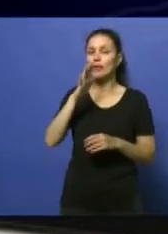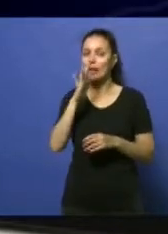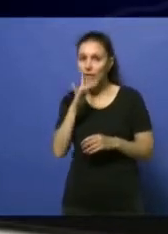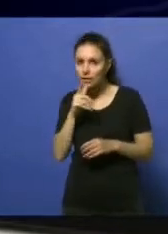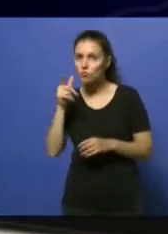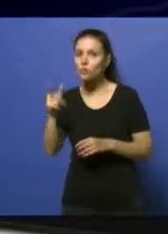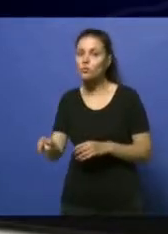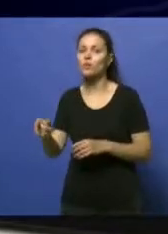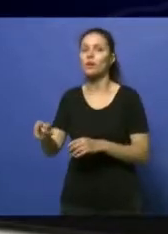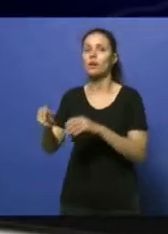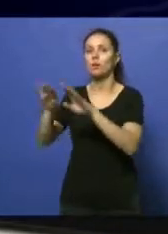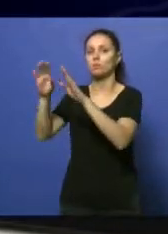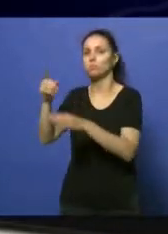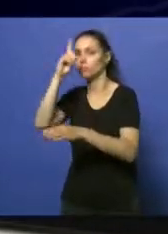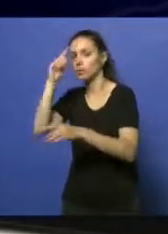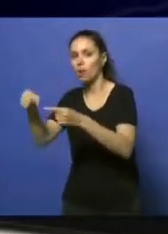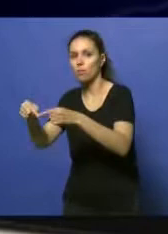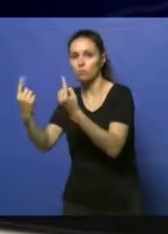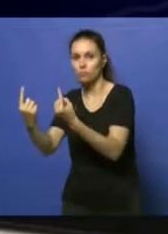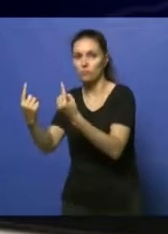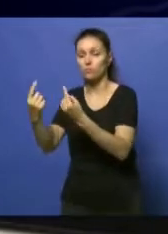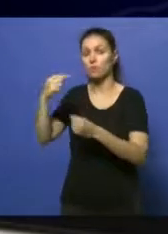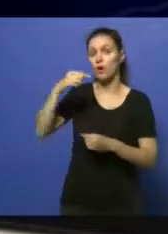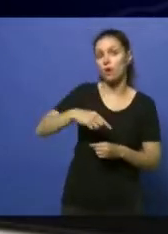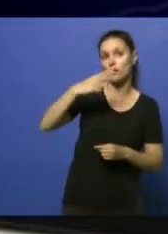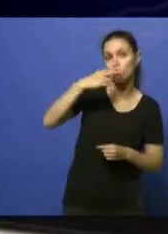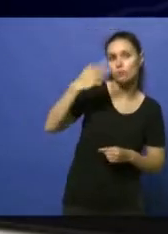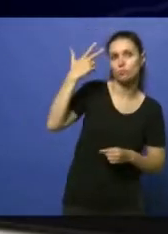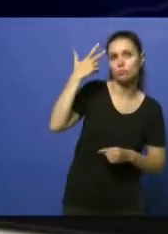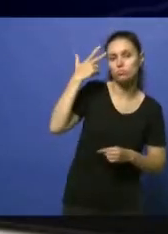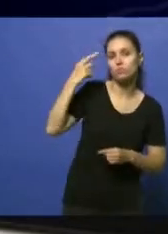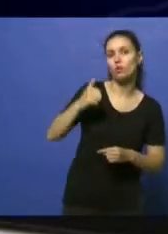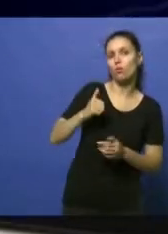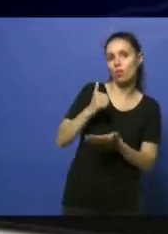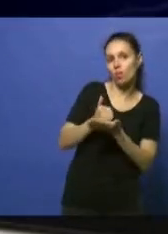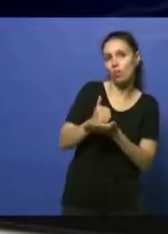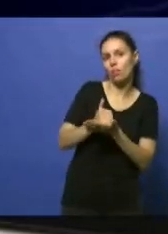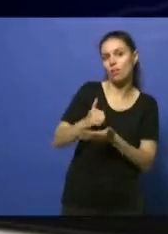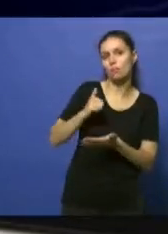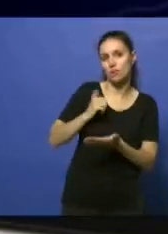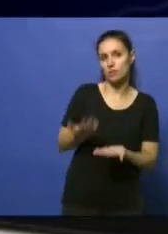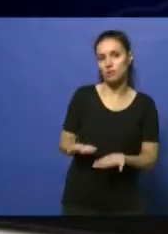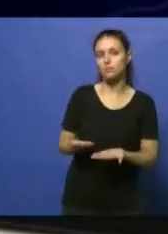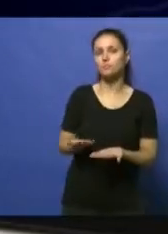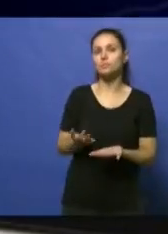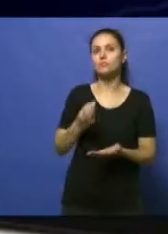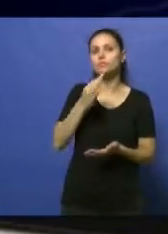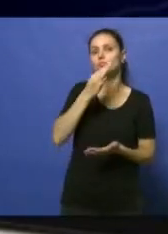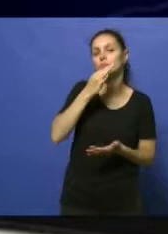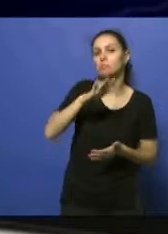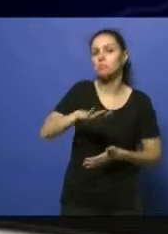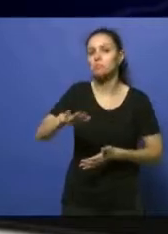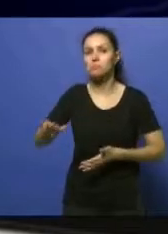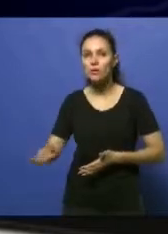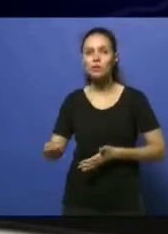estamos a la espera. Por lo tanto, ante un nene que tiene no solamente un accidente, sino un problema de salud cual fuere y que necesita